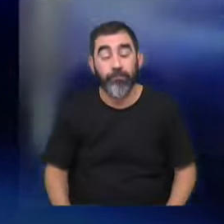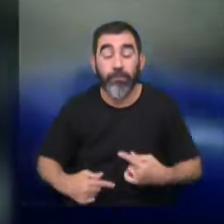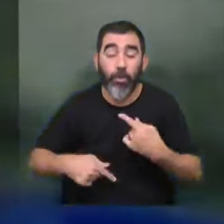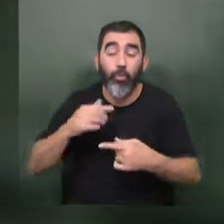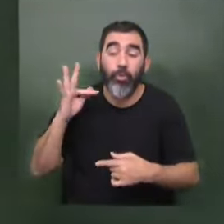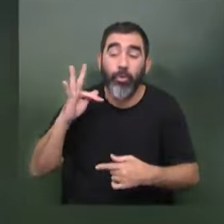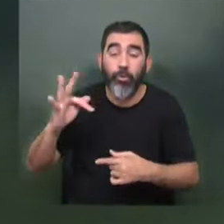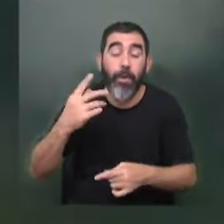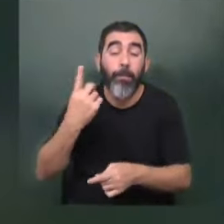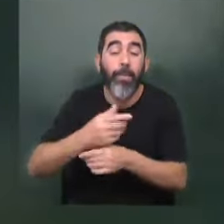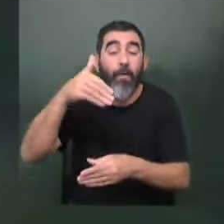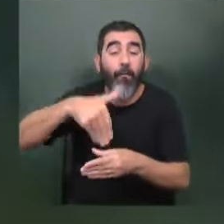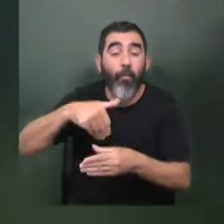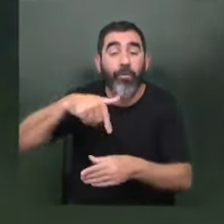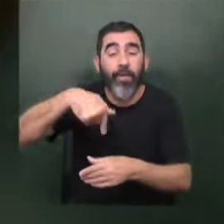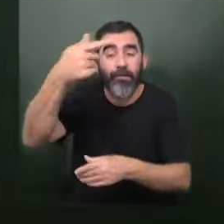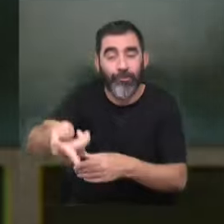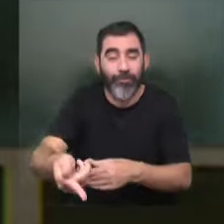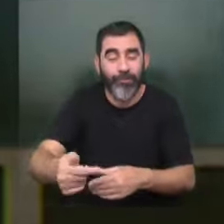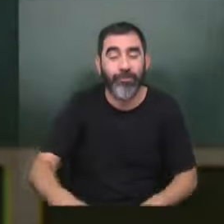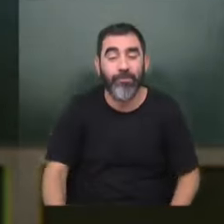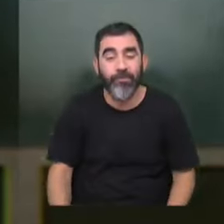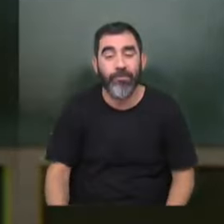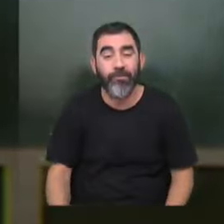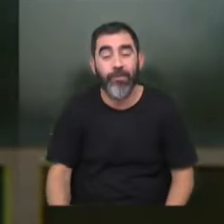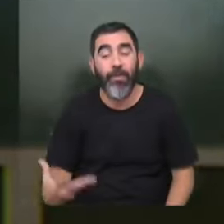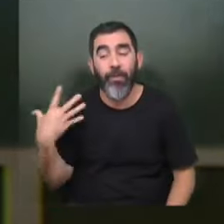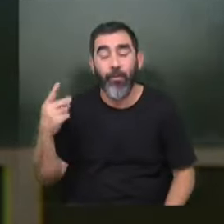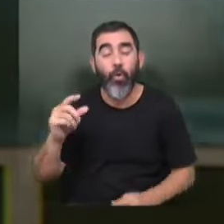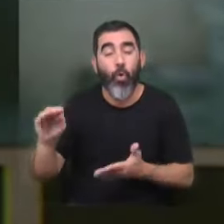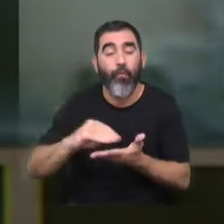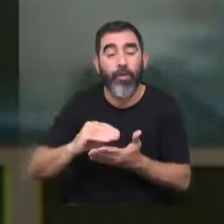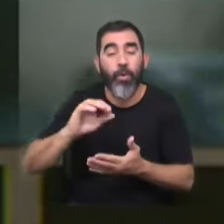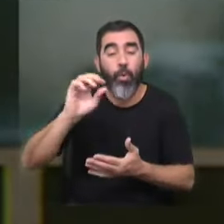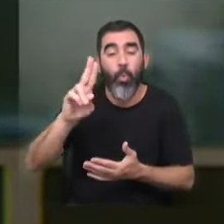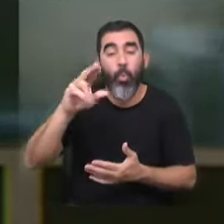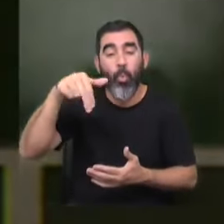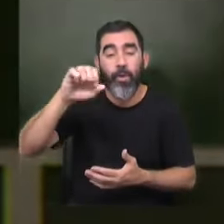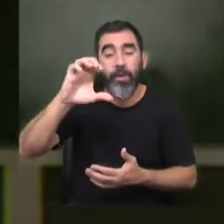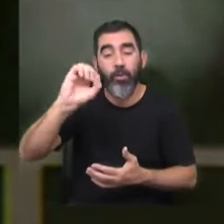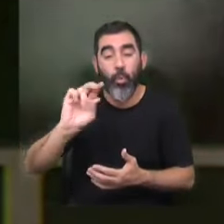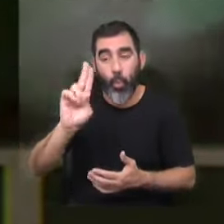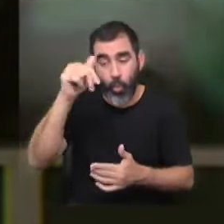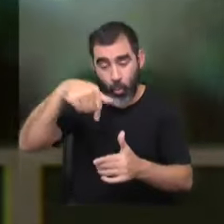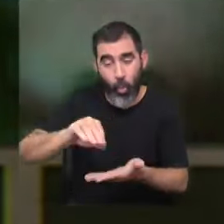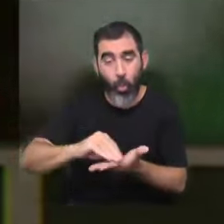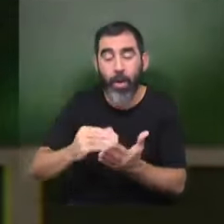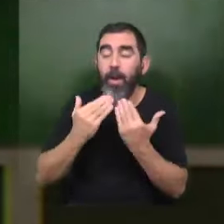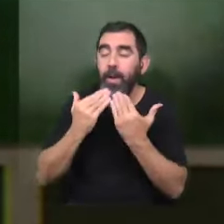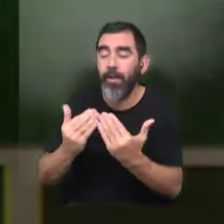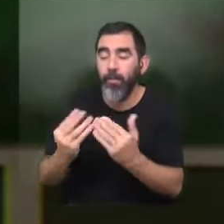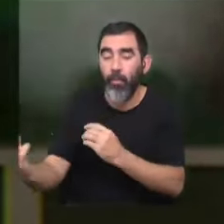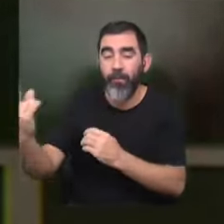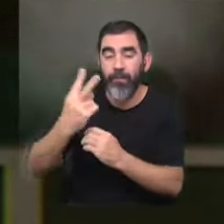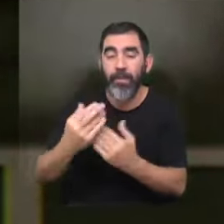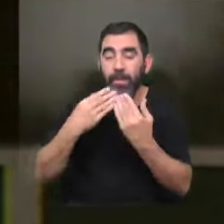la primera vuelta de las elecciones. Dale, con gusto. Director de la Oficina Regional de UNESCO, con sede en Uruguay, Ernesto Fernández Polcuch, gracias por venir a